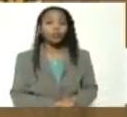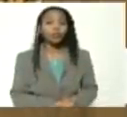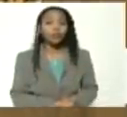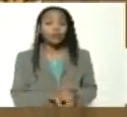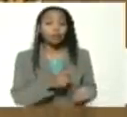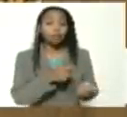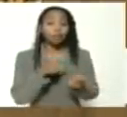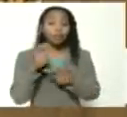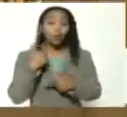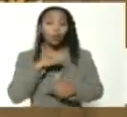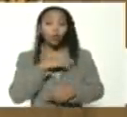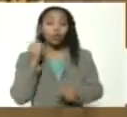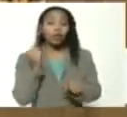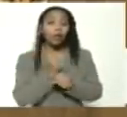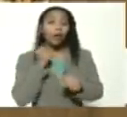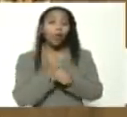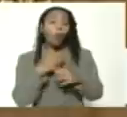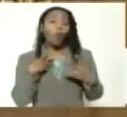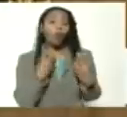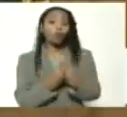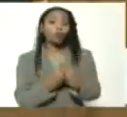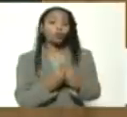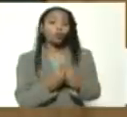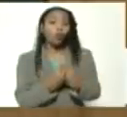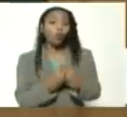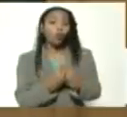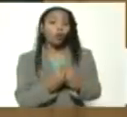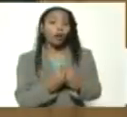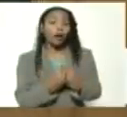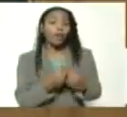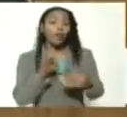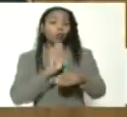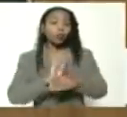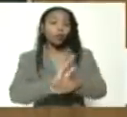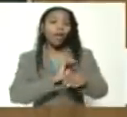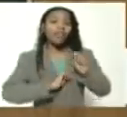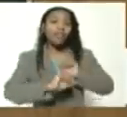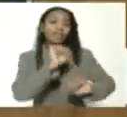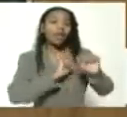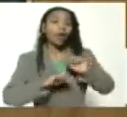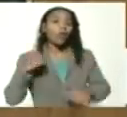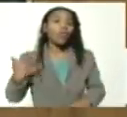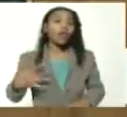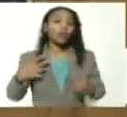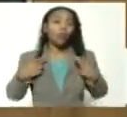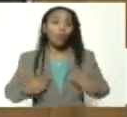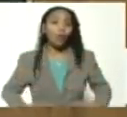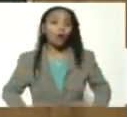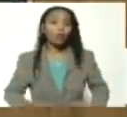llevado nuestra gestión junto con la de preservar, de defender los derechos humanos.